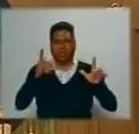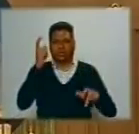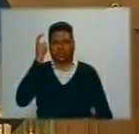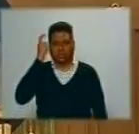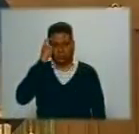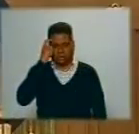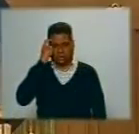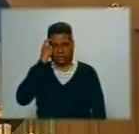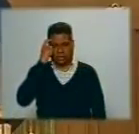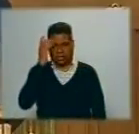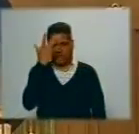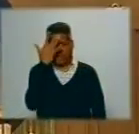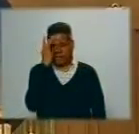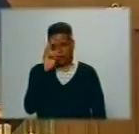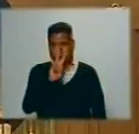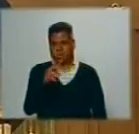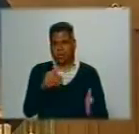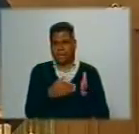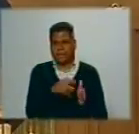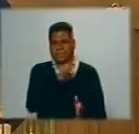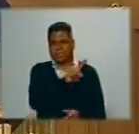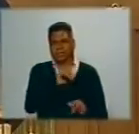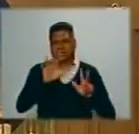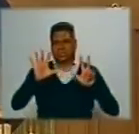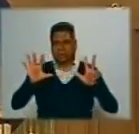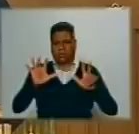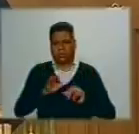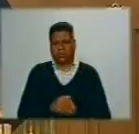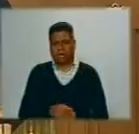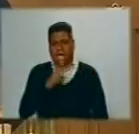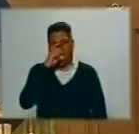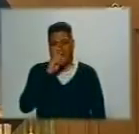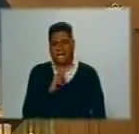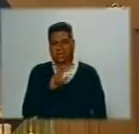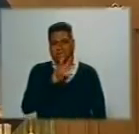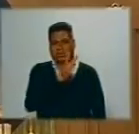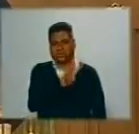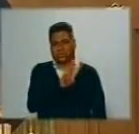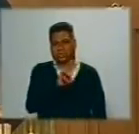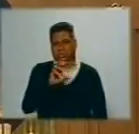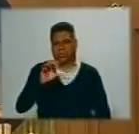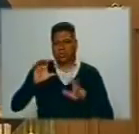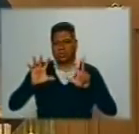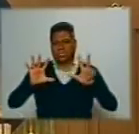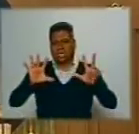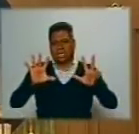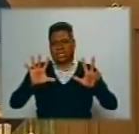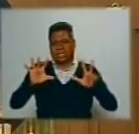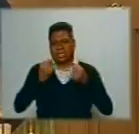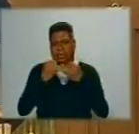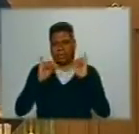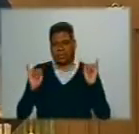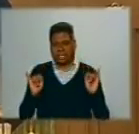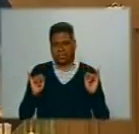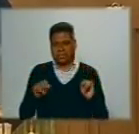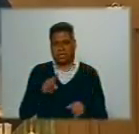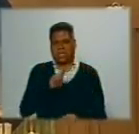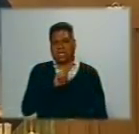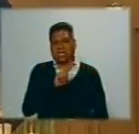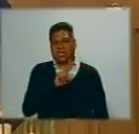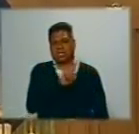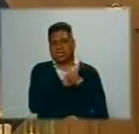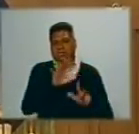de 2018, año 207 de la independencia, 158 de la federación y 18 de la revolución